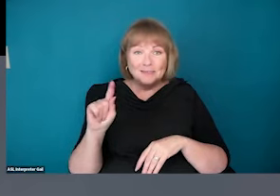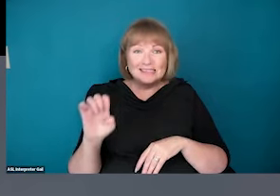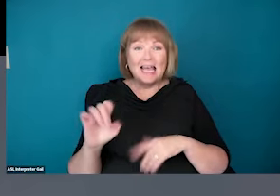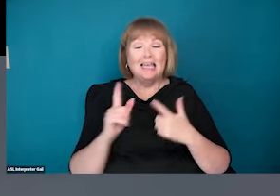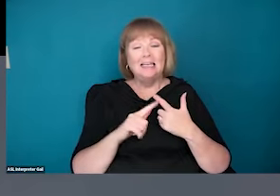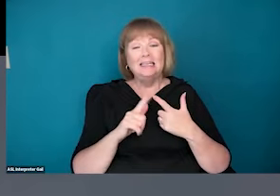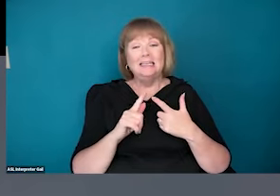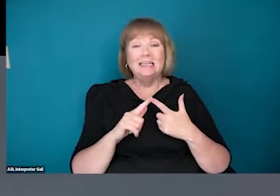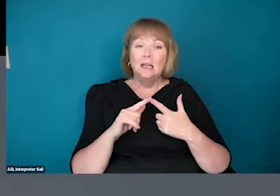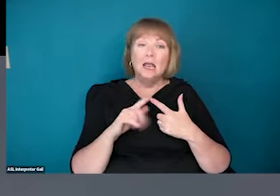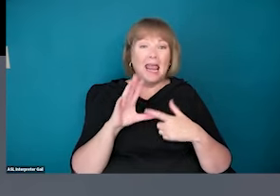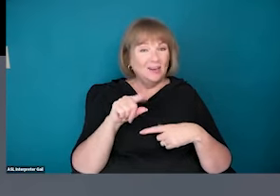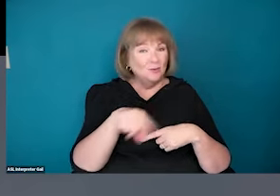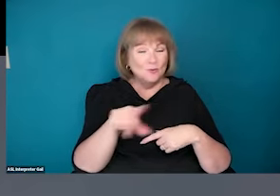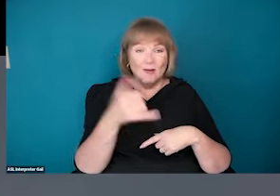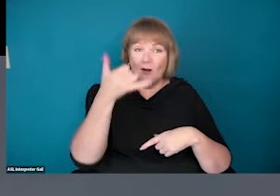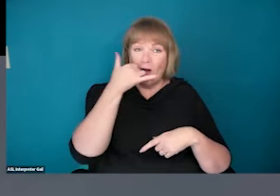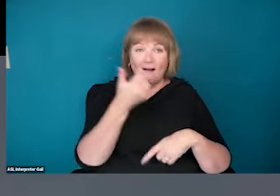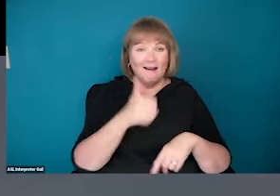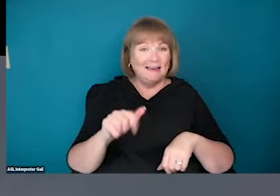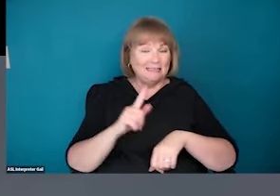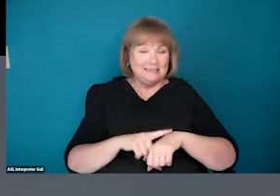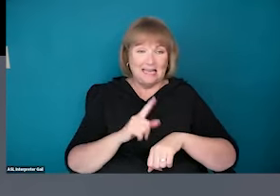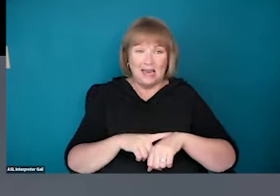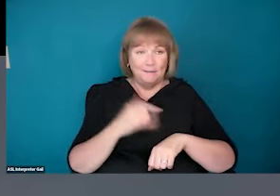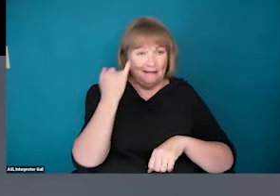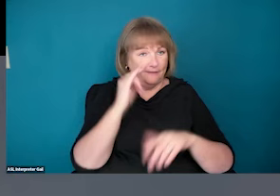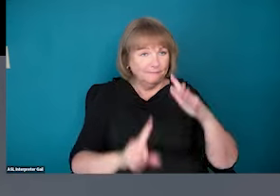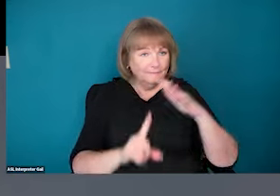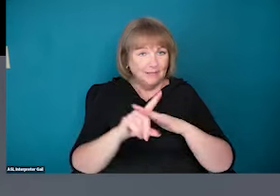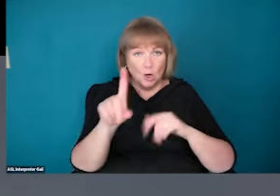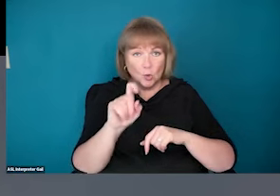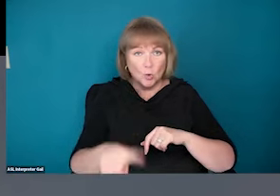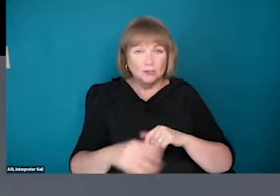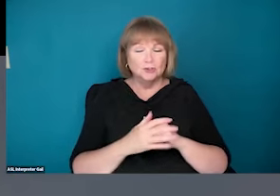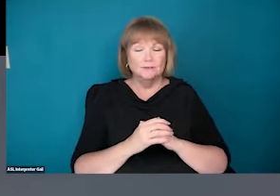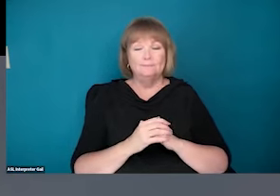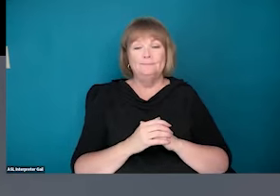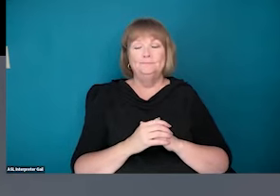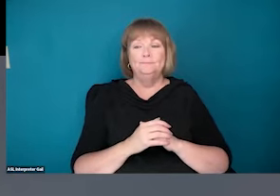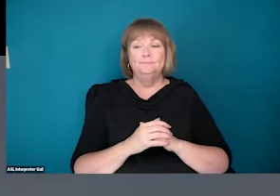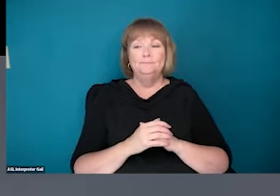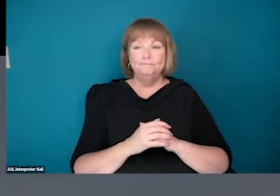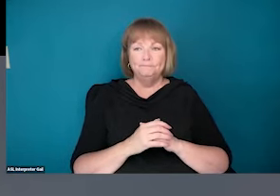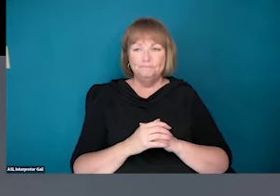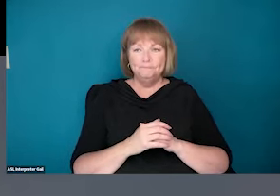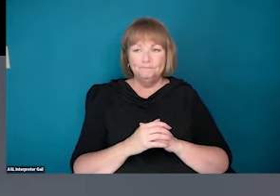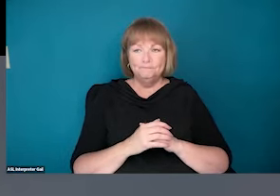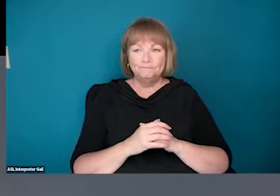sitio de internet, y cuando ustedes nos pueden llamar en cualquier momento que tengan una pregunta específica para